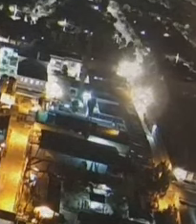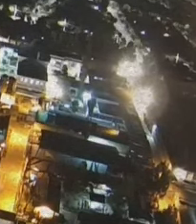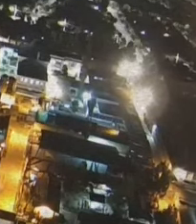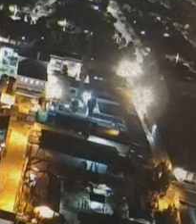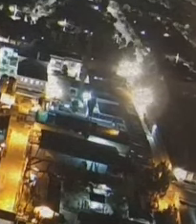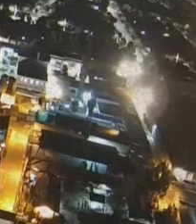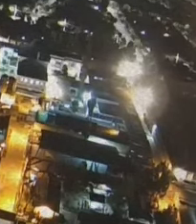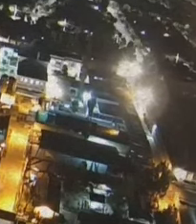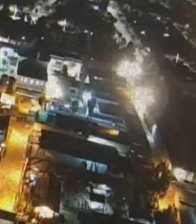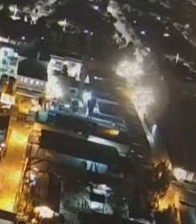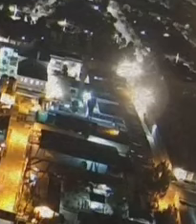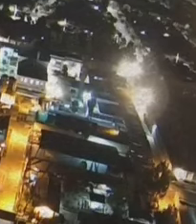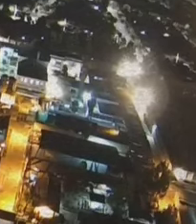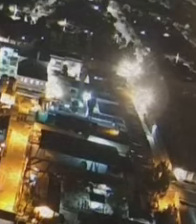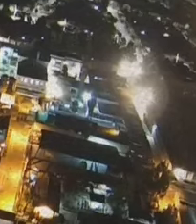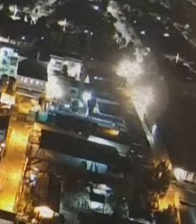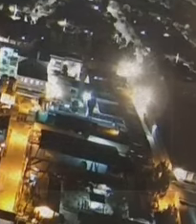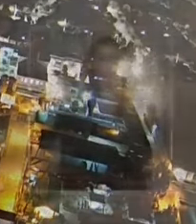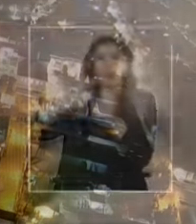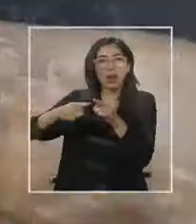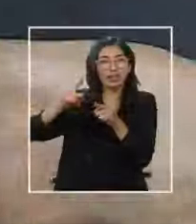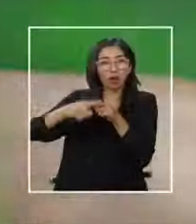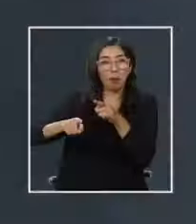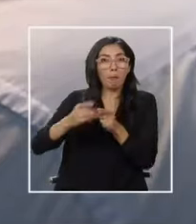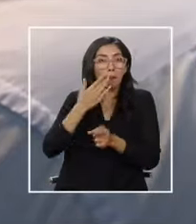6 meses para conseguir créditos más convenientes.